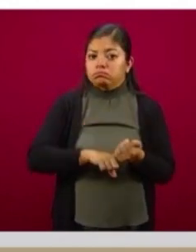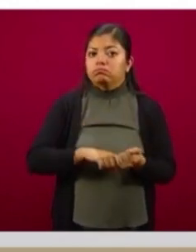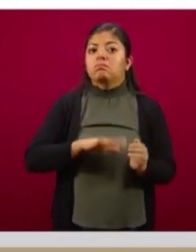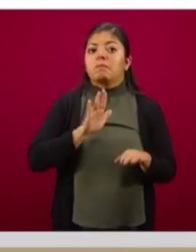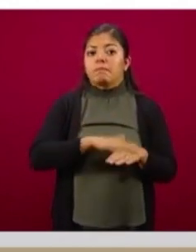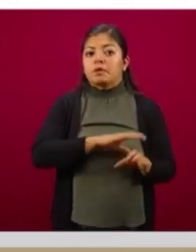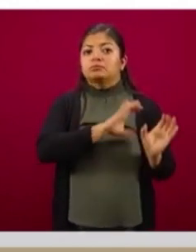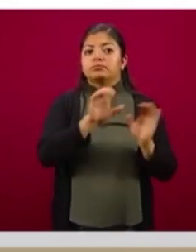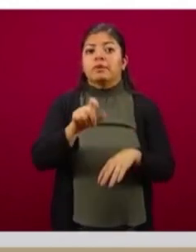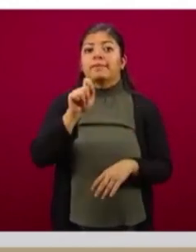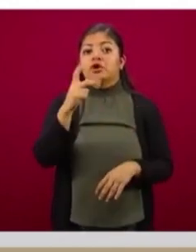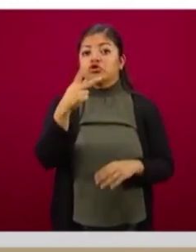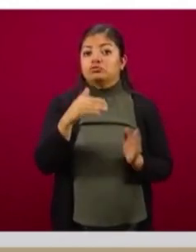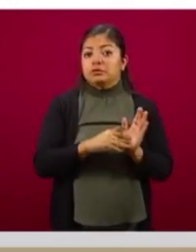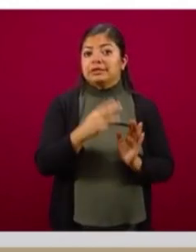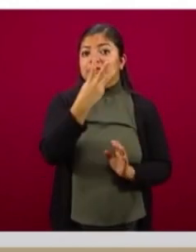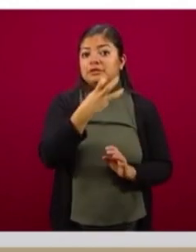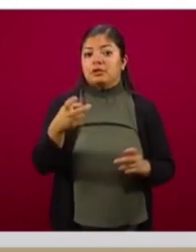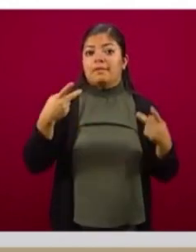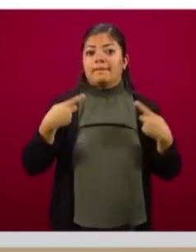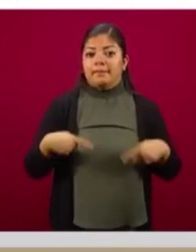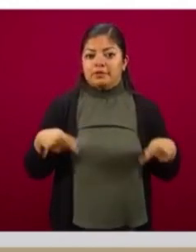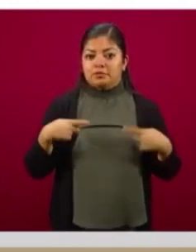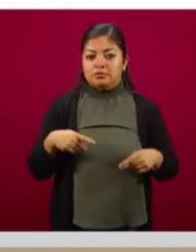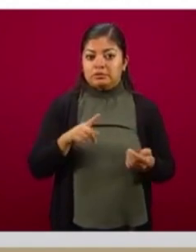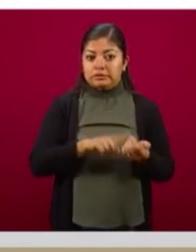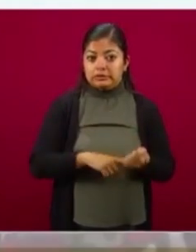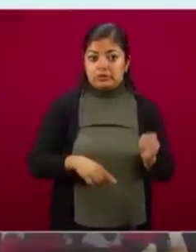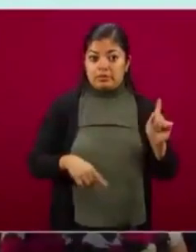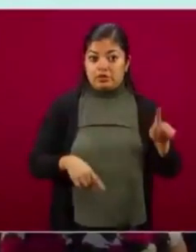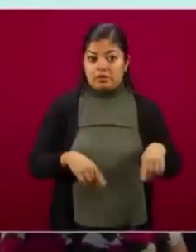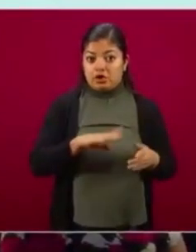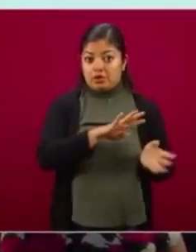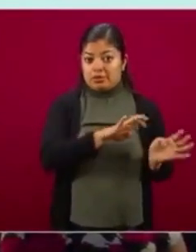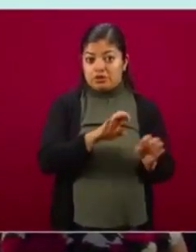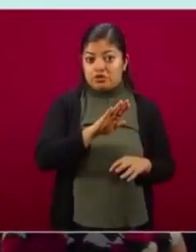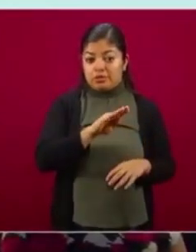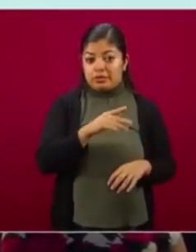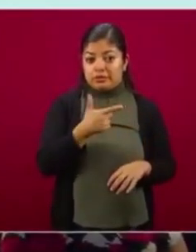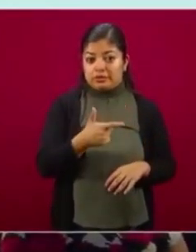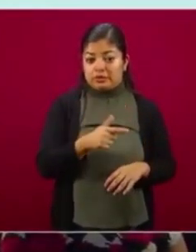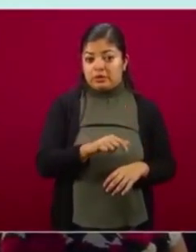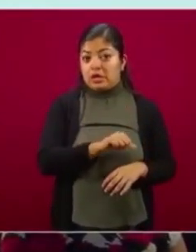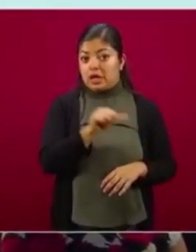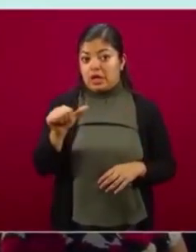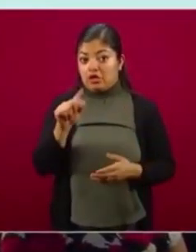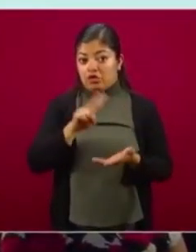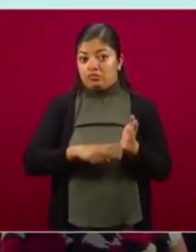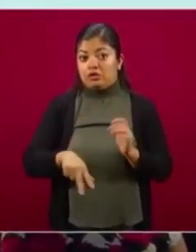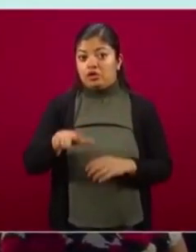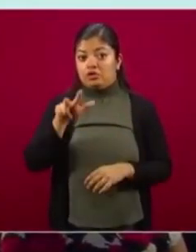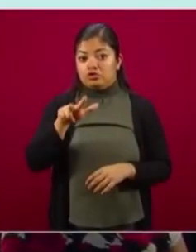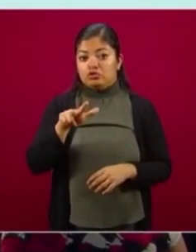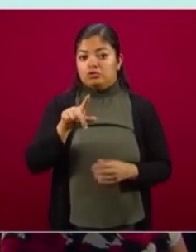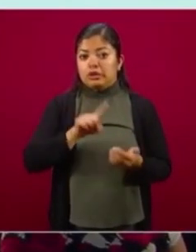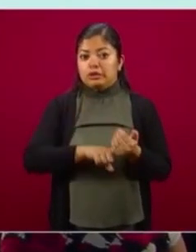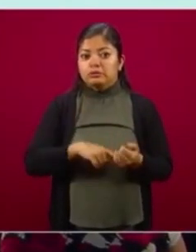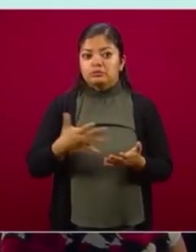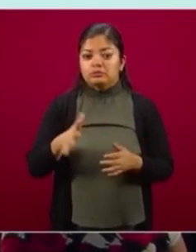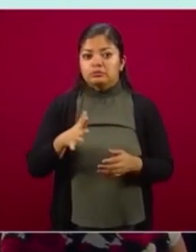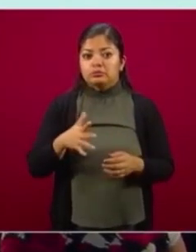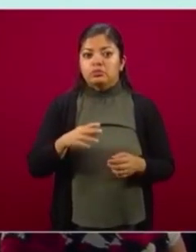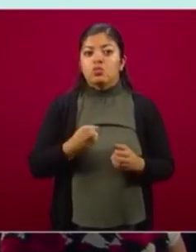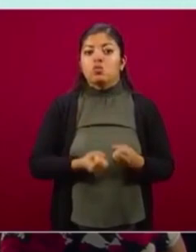mil 300 personas es decir lo que se hizo del 97 al 2018 se multiplicó casi por 10